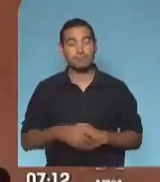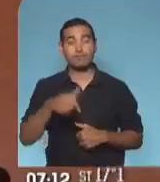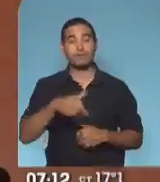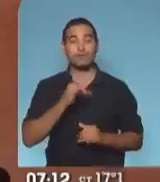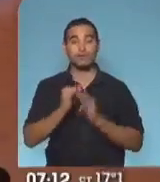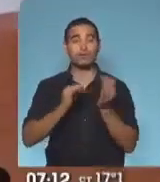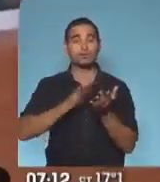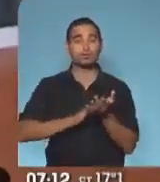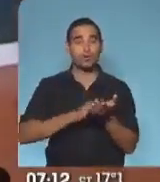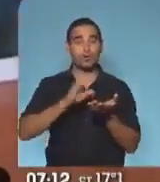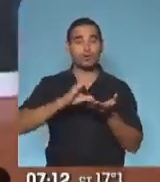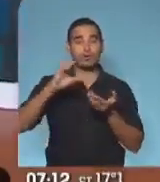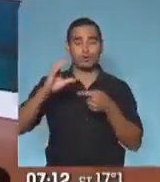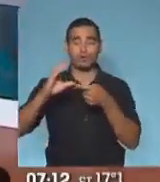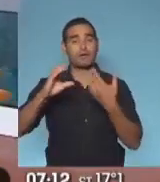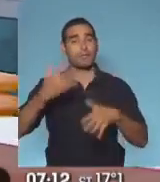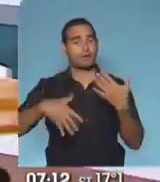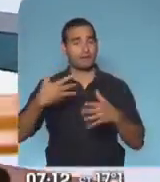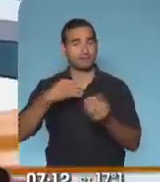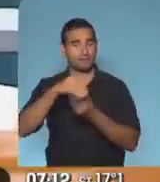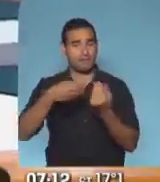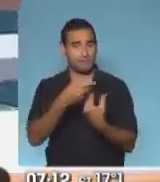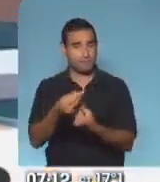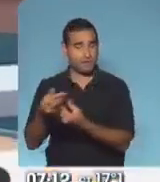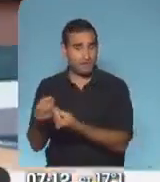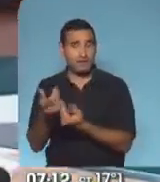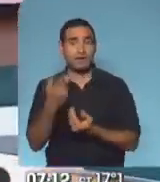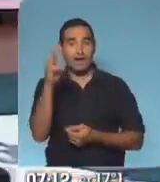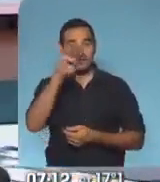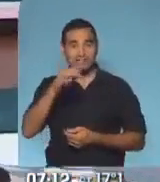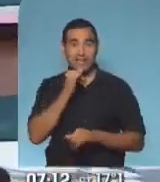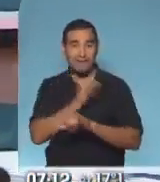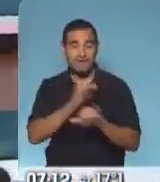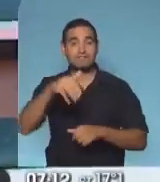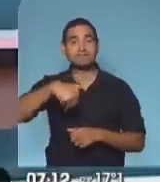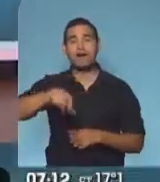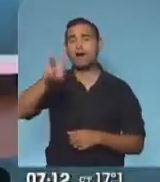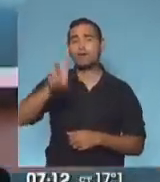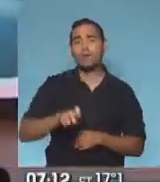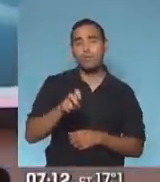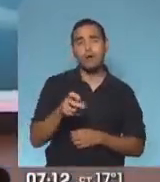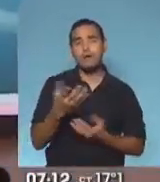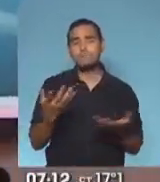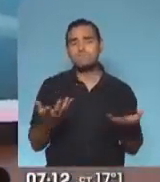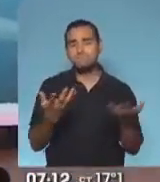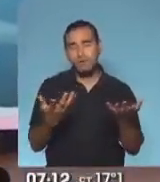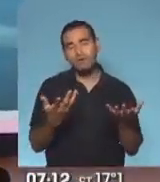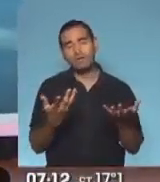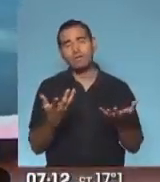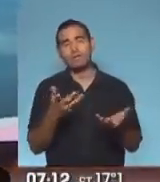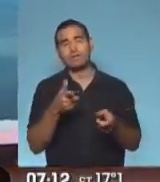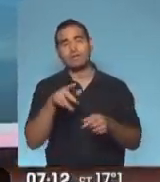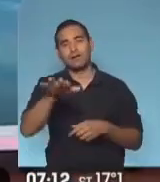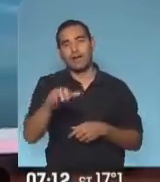Vamos ahora del ingreso familiar de emergencia. Desde ANSES indicaron que este beneficio se cobrará a través de los